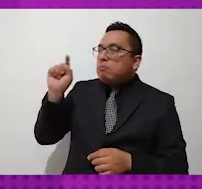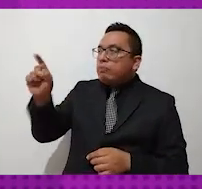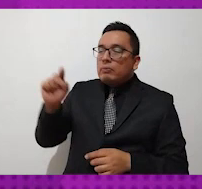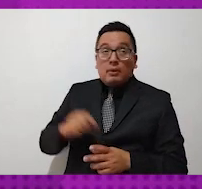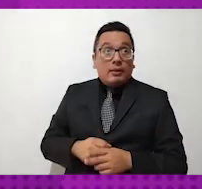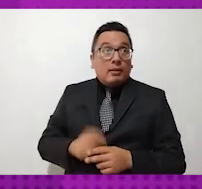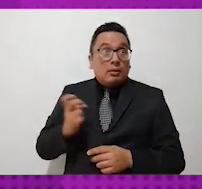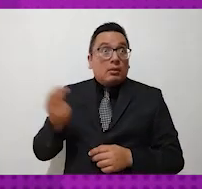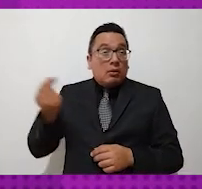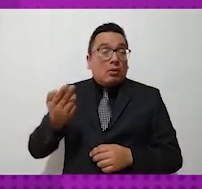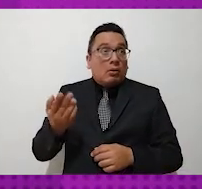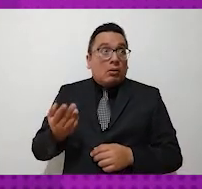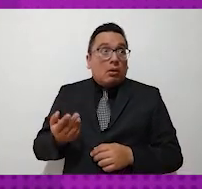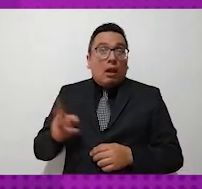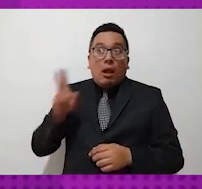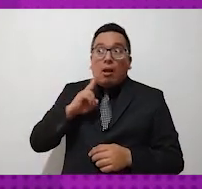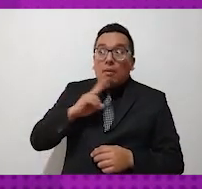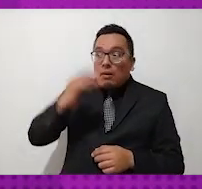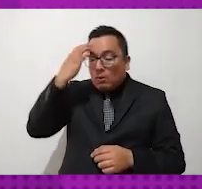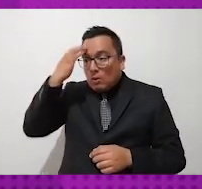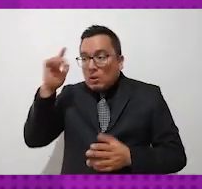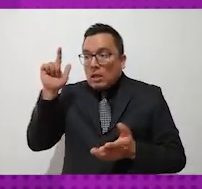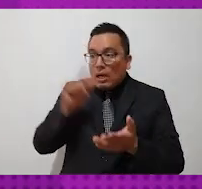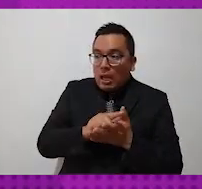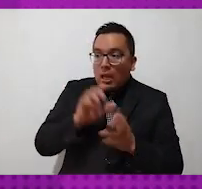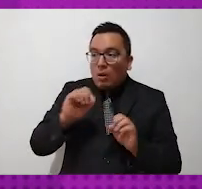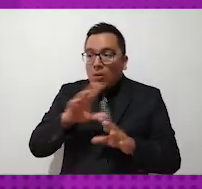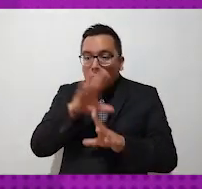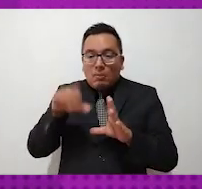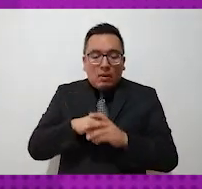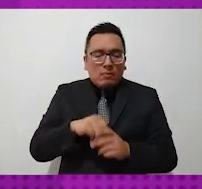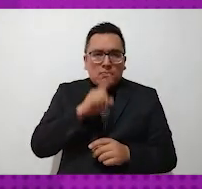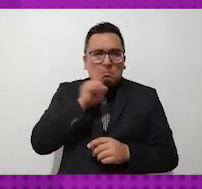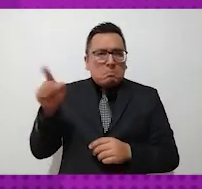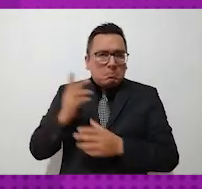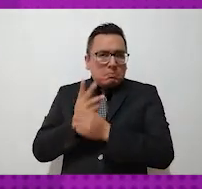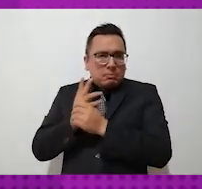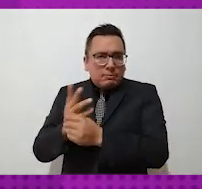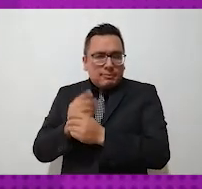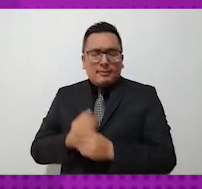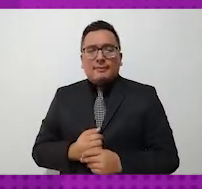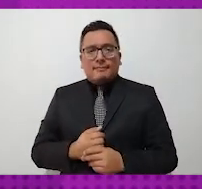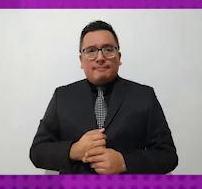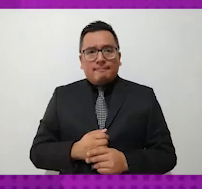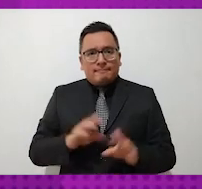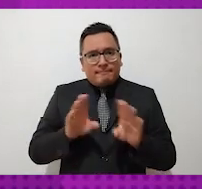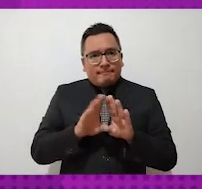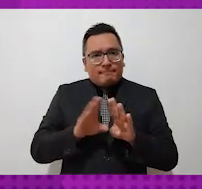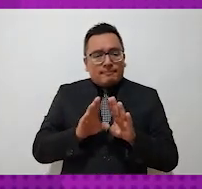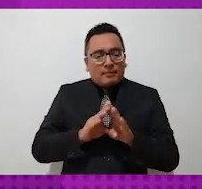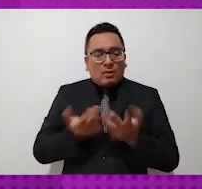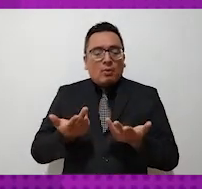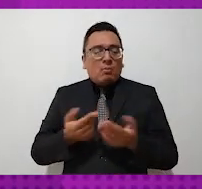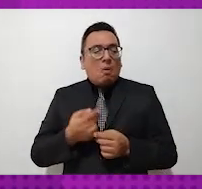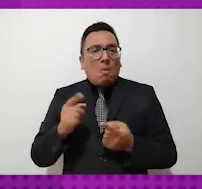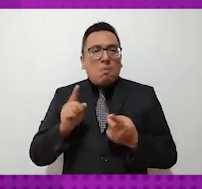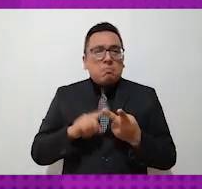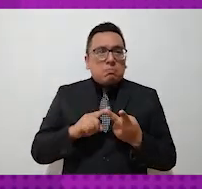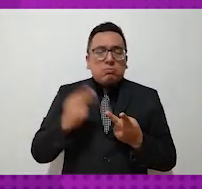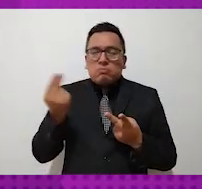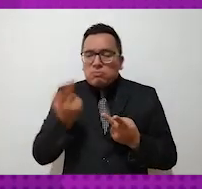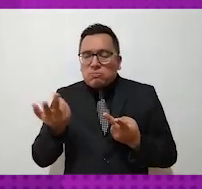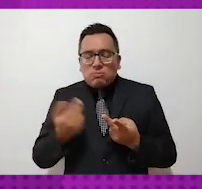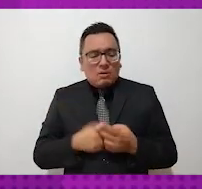que tengas que ingresar a la ley de responsabilidades y todo eso, ahí te dice cómo, qué se